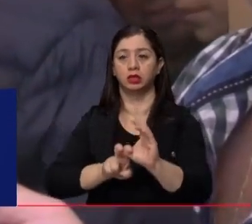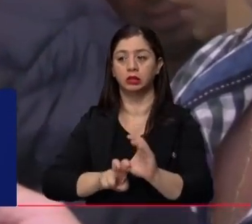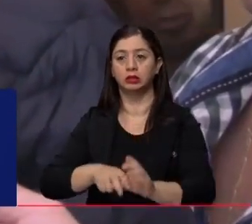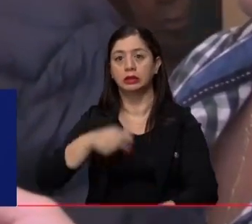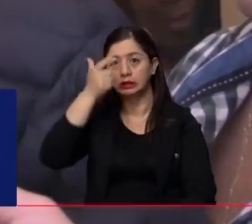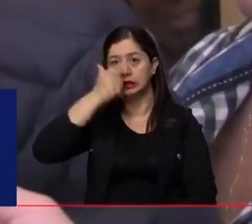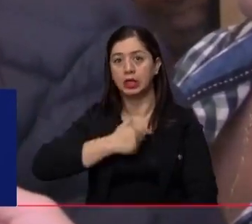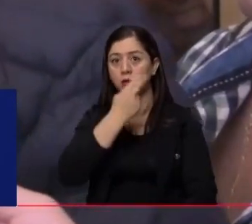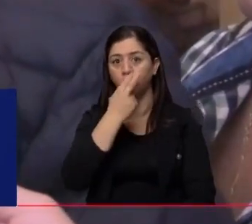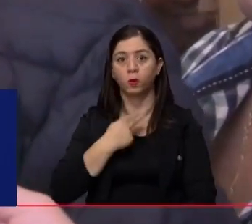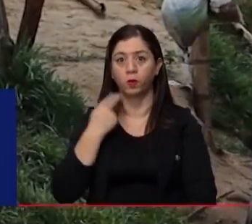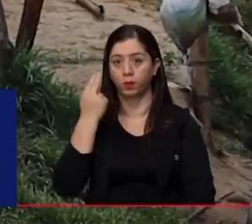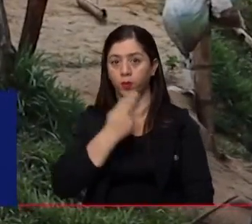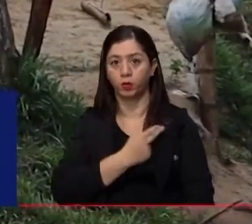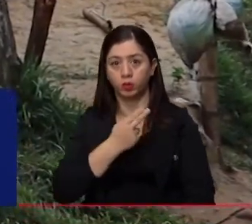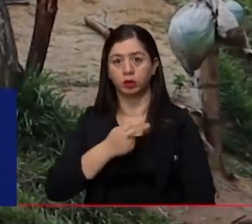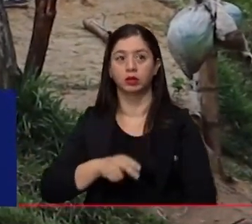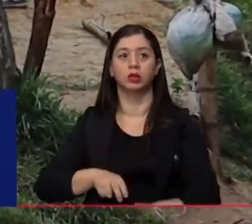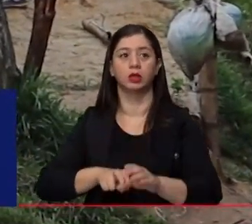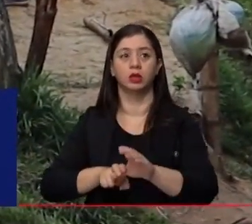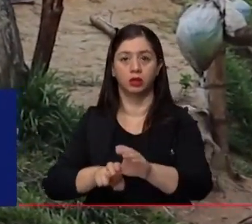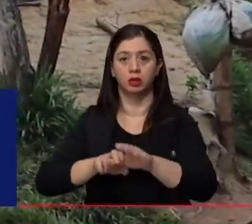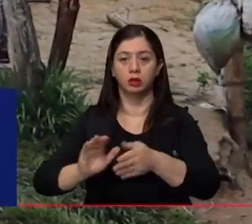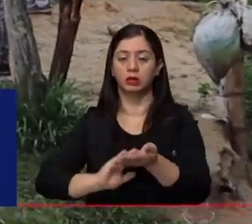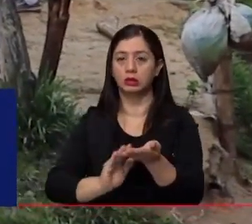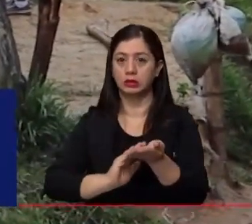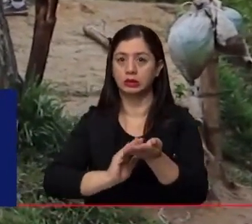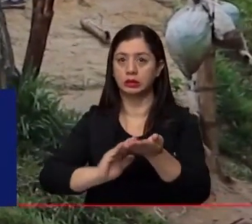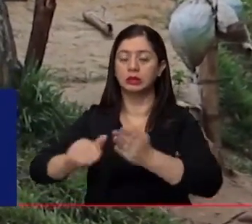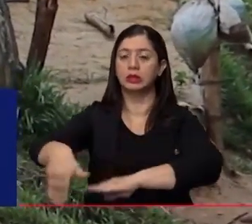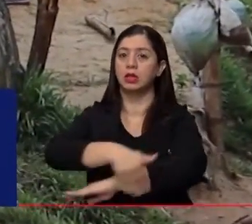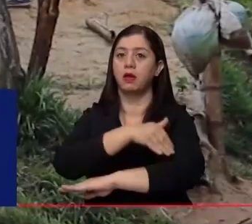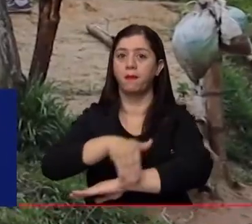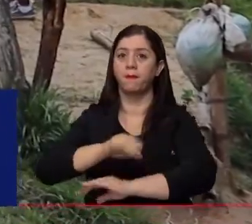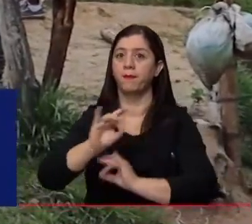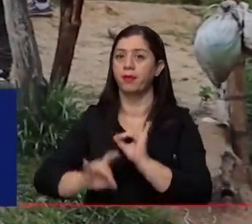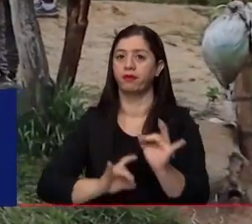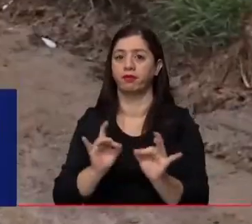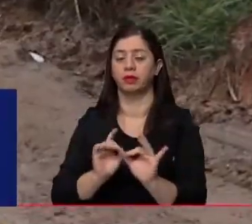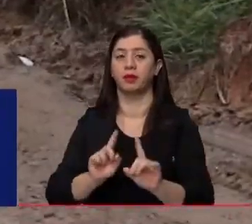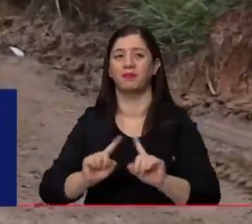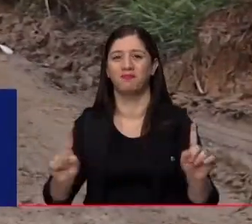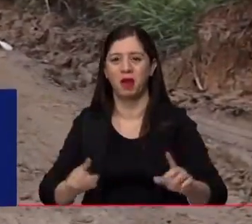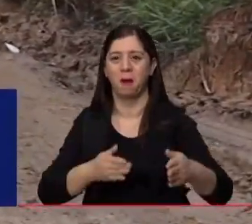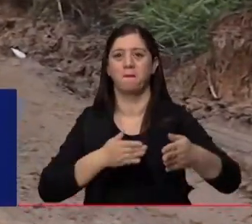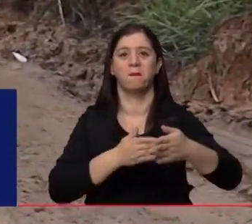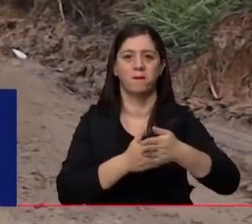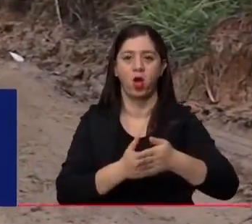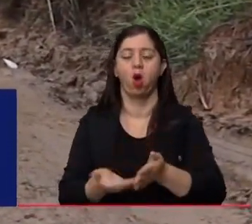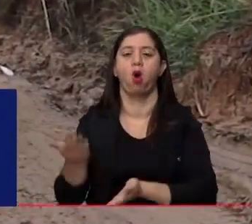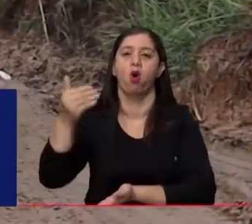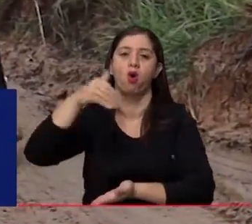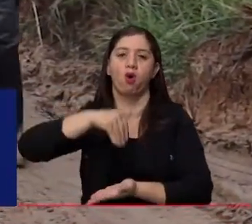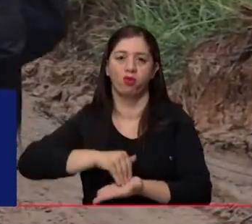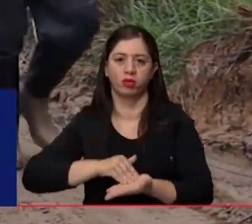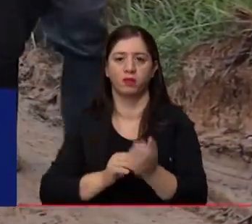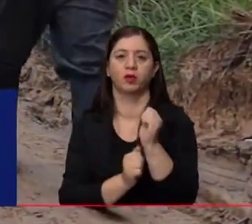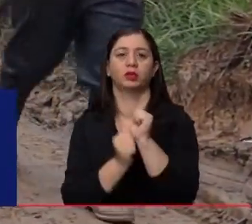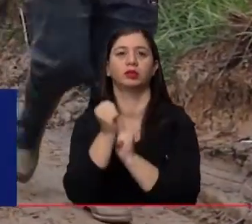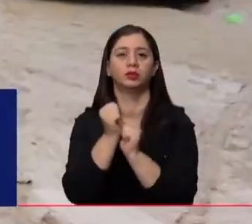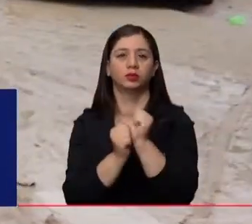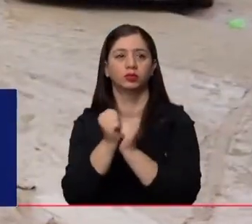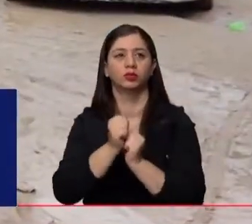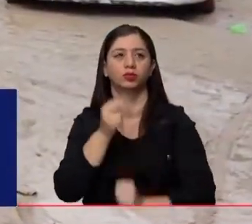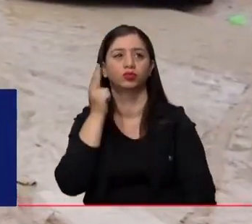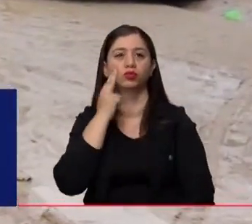dejar esas vías que se han usado en perfecto estado. Sin embargo, se anuncia un nuevo bloqueo a la vía tras el retiro de la maquinaria amarilla en